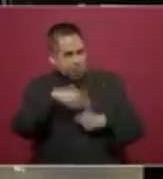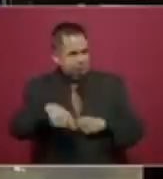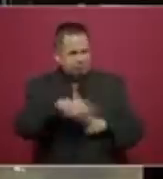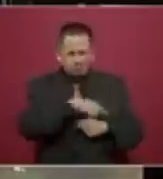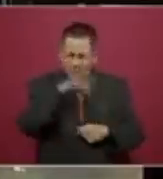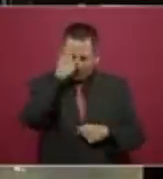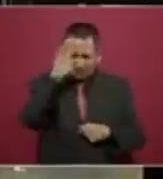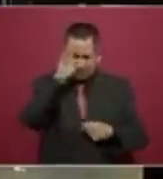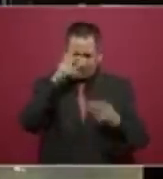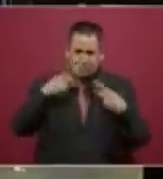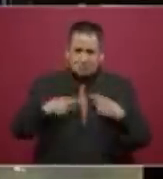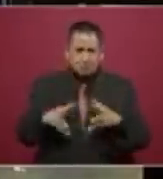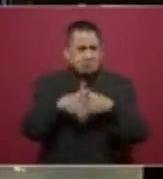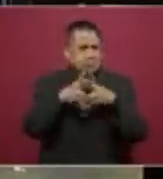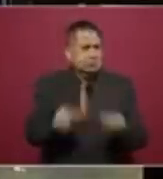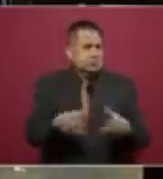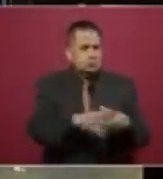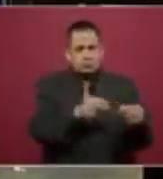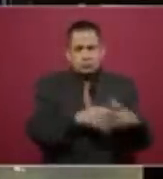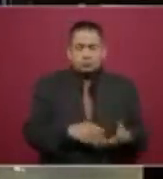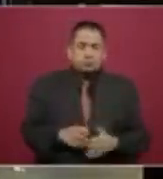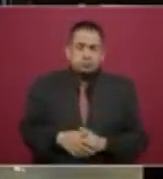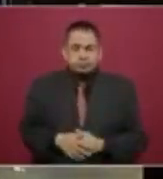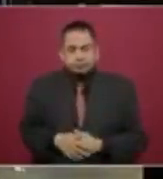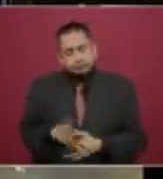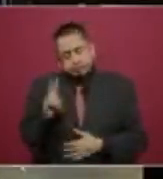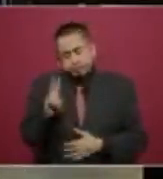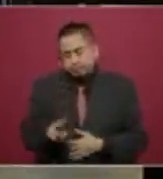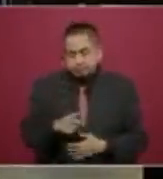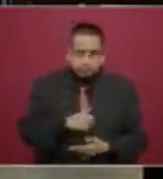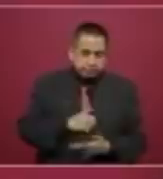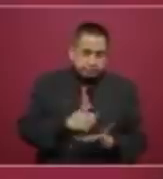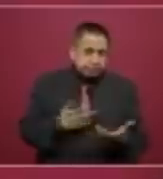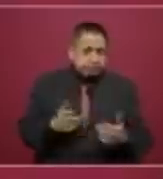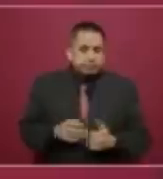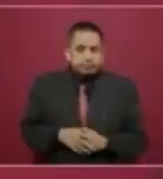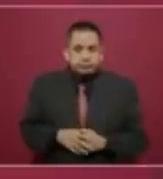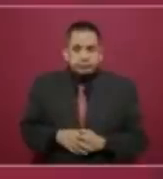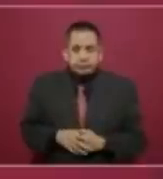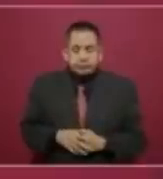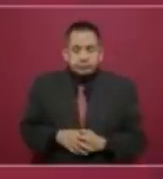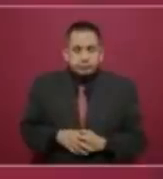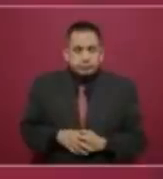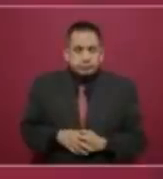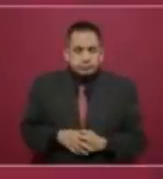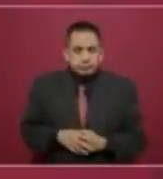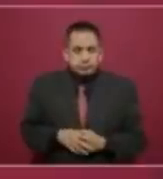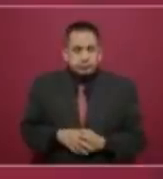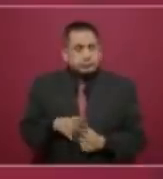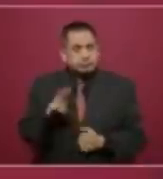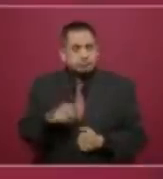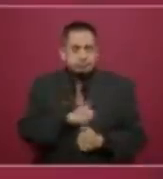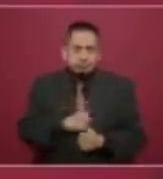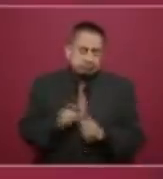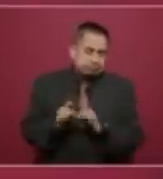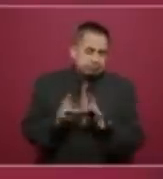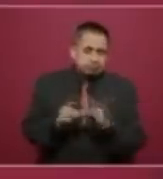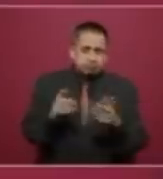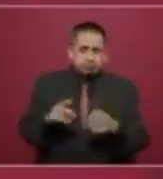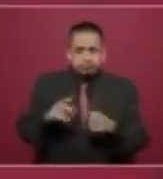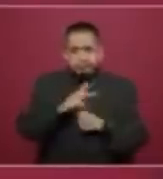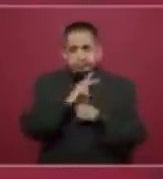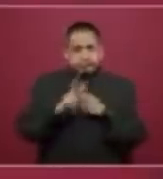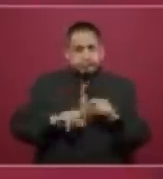de desapariciones en el país. Es lamentable que esto suceda en el país.